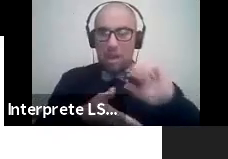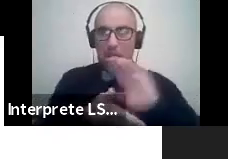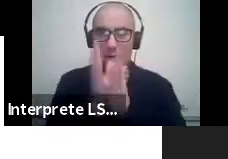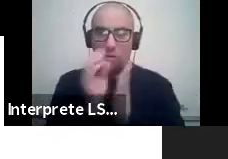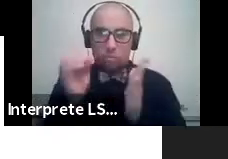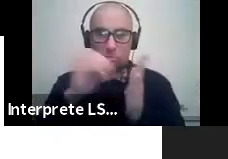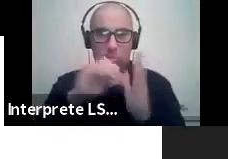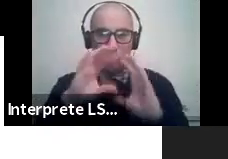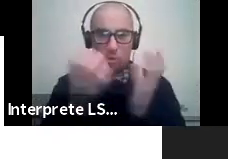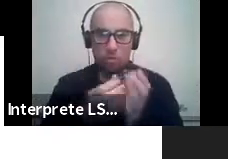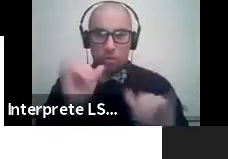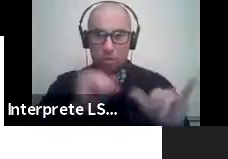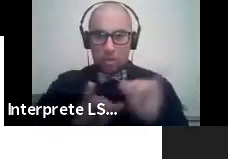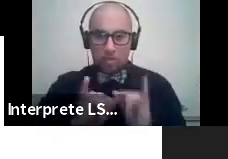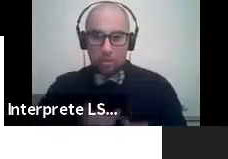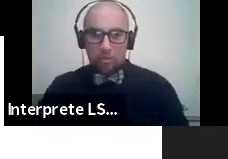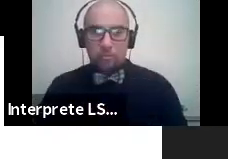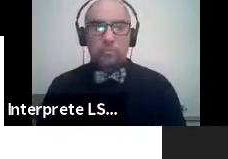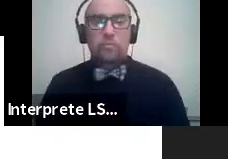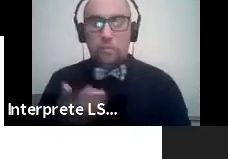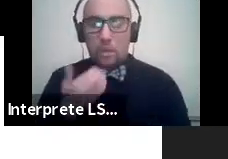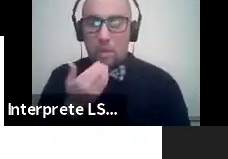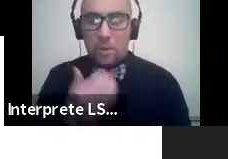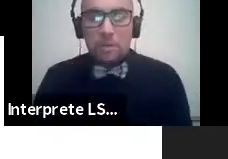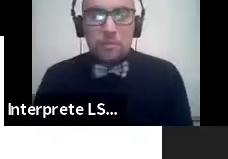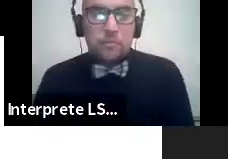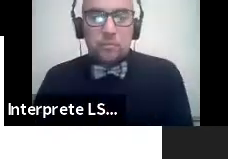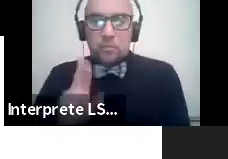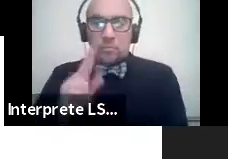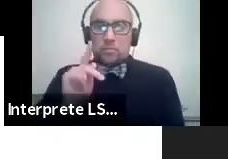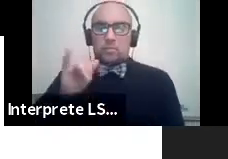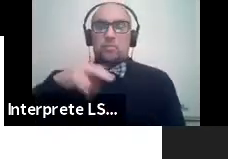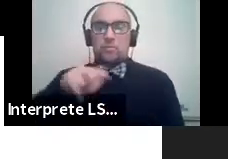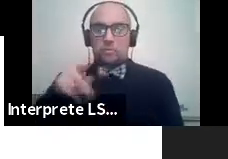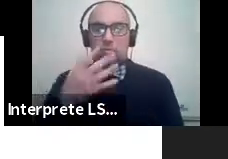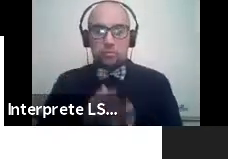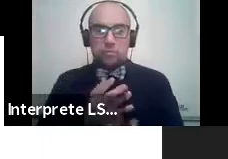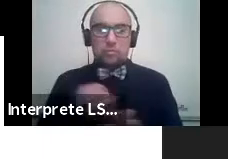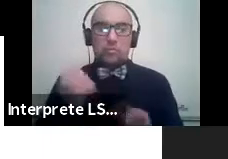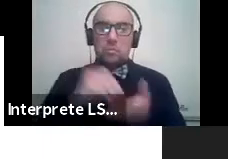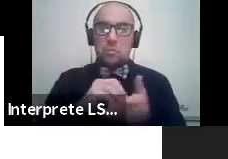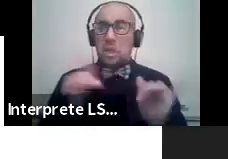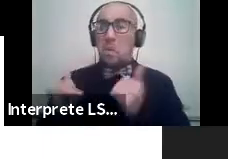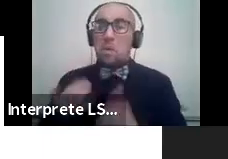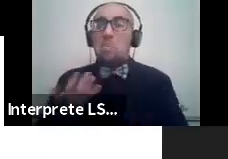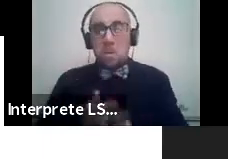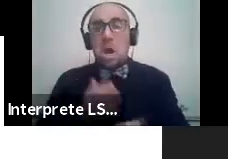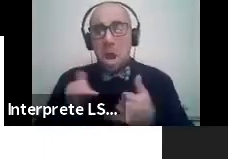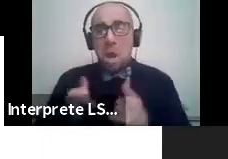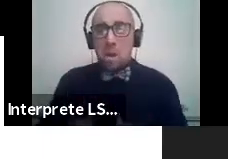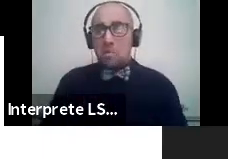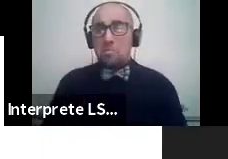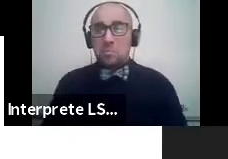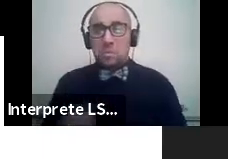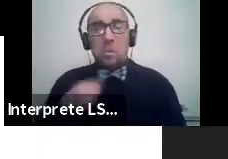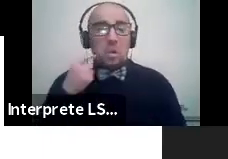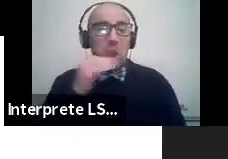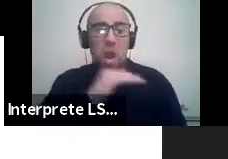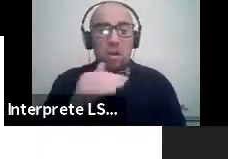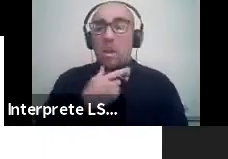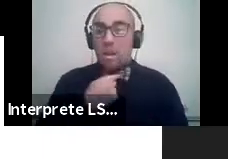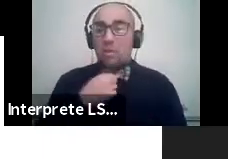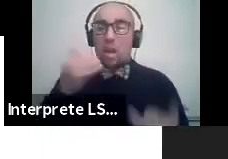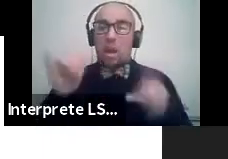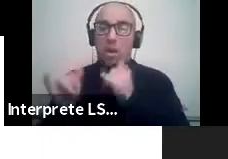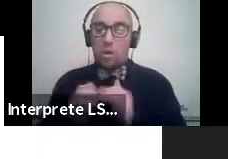conocimiento científico. Bueno, además también Rakin tiene una sección de juegos que también esos esperemos que a los niños también